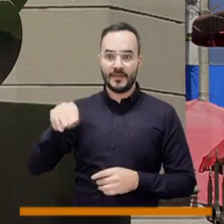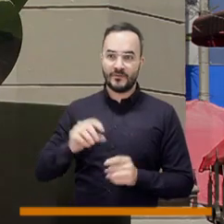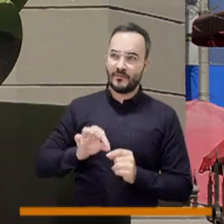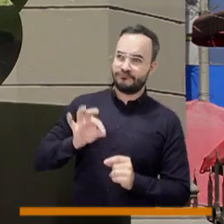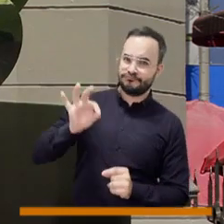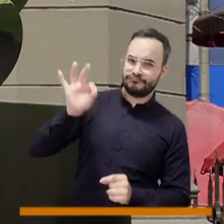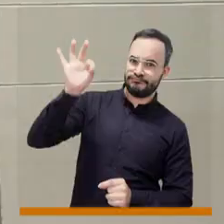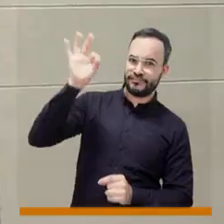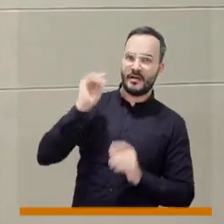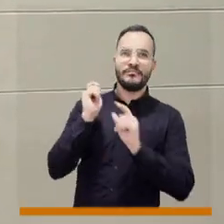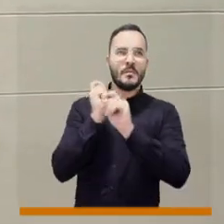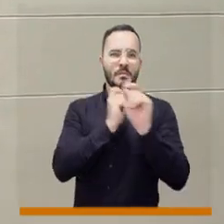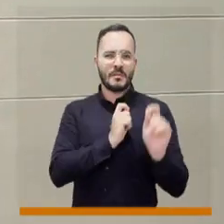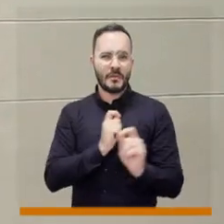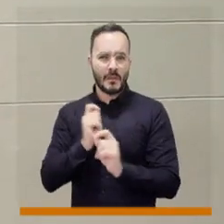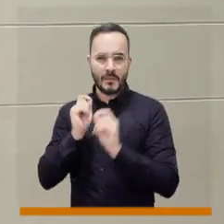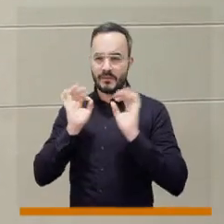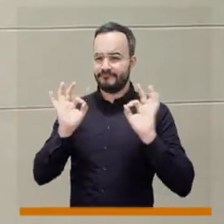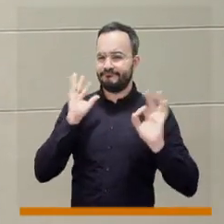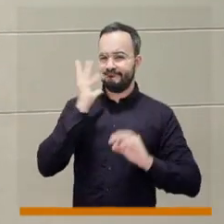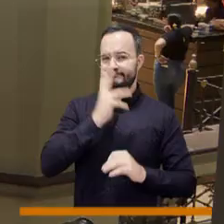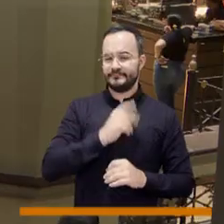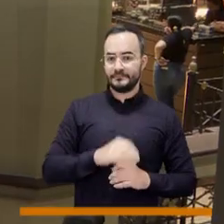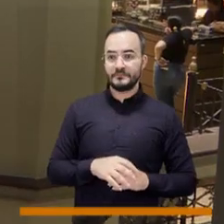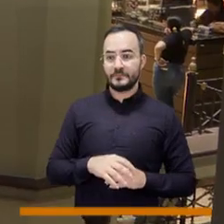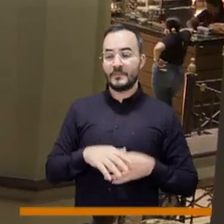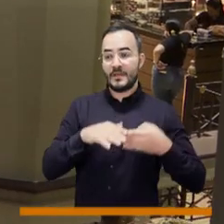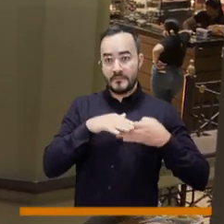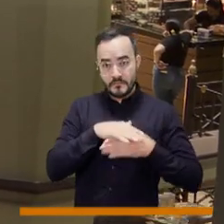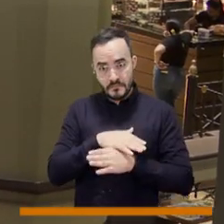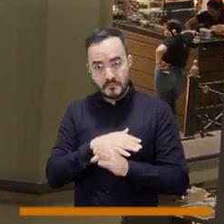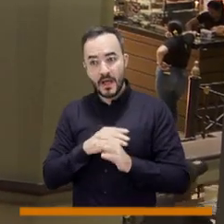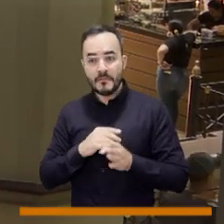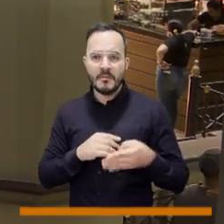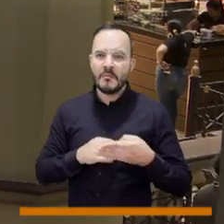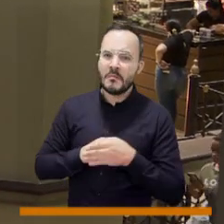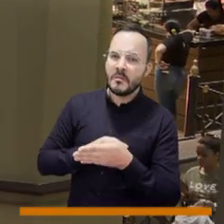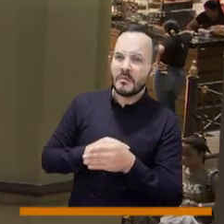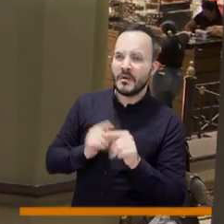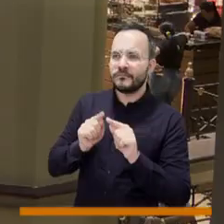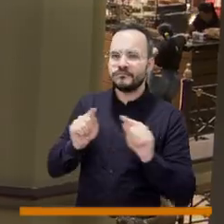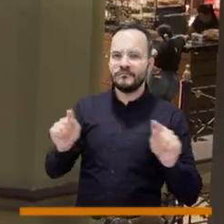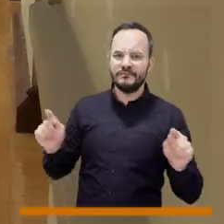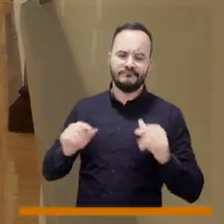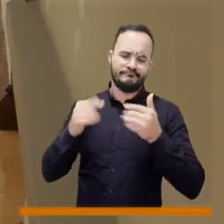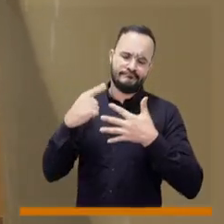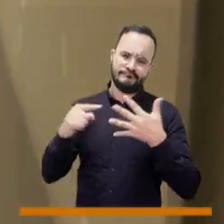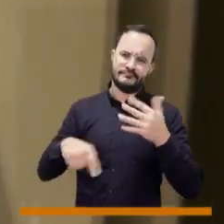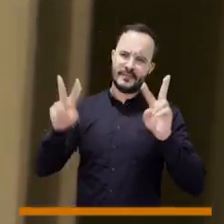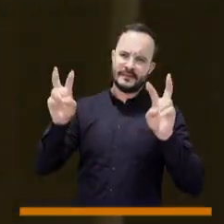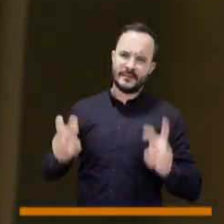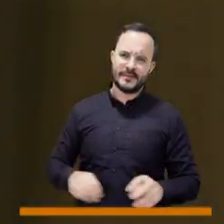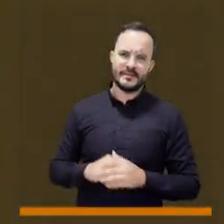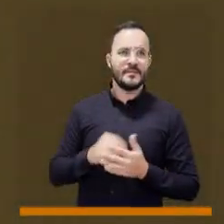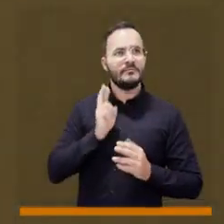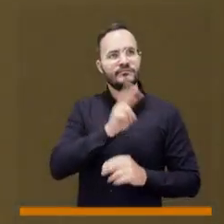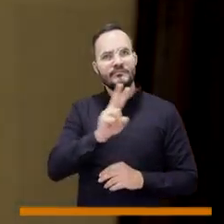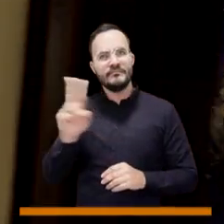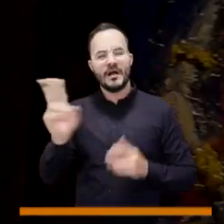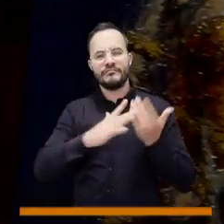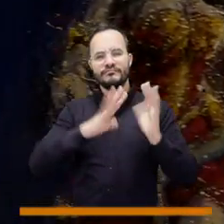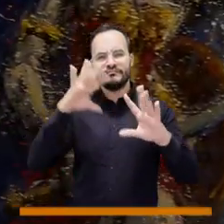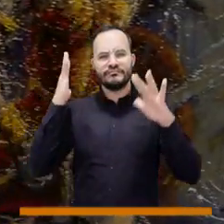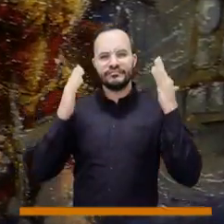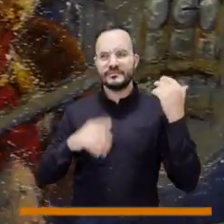entrada del Palacio Nacional. Luego, al ingresar al palacio, encuentran una cantidad de temas diferentes. Usted encuentra paisajes,